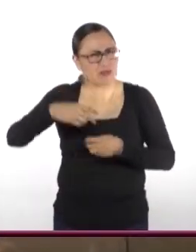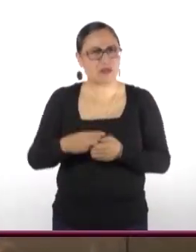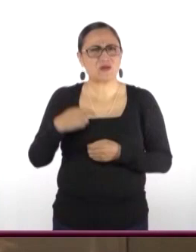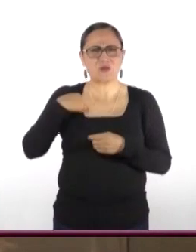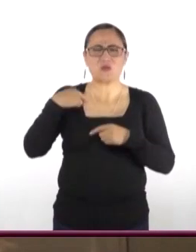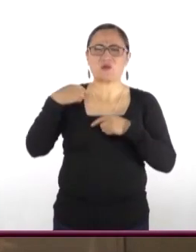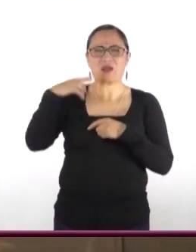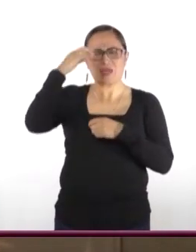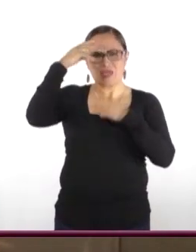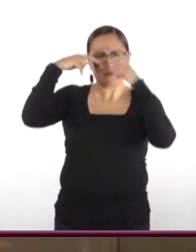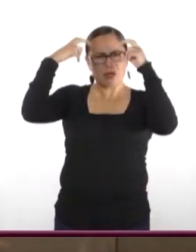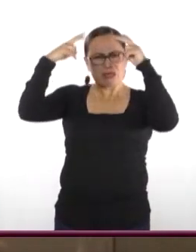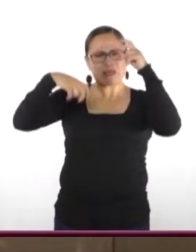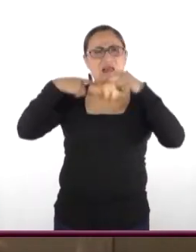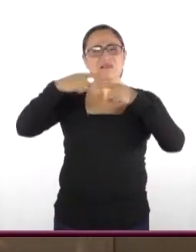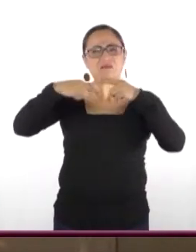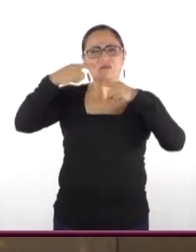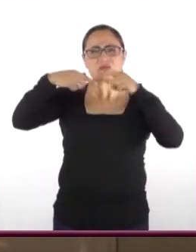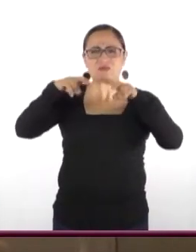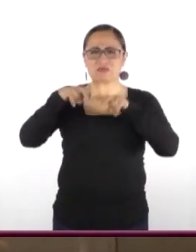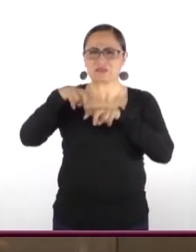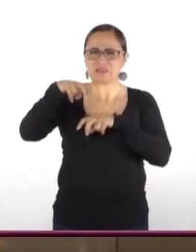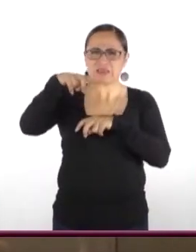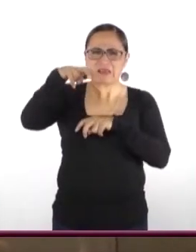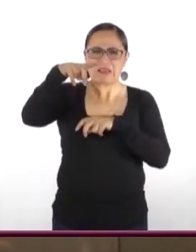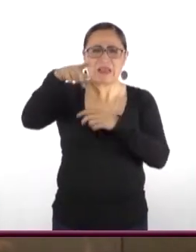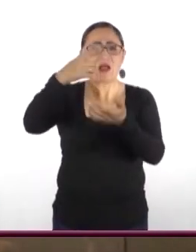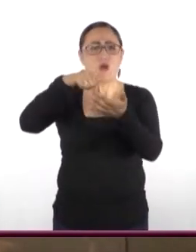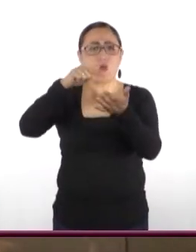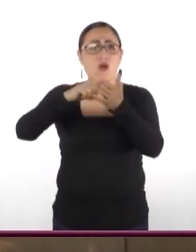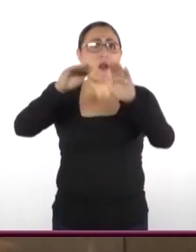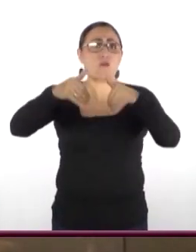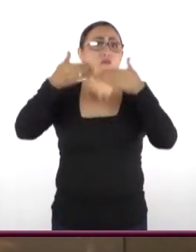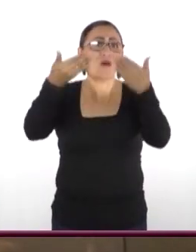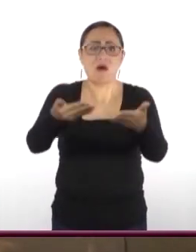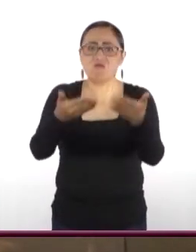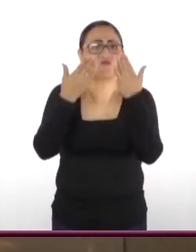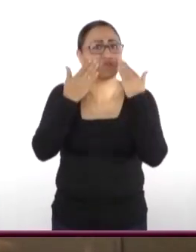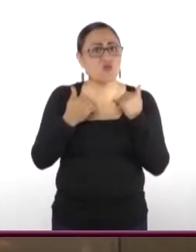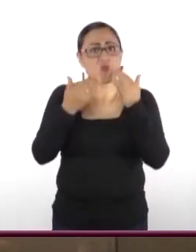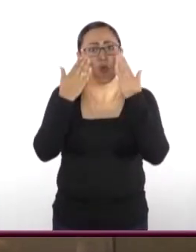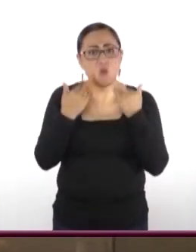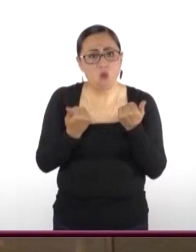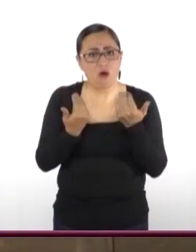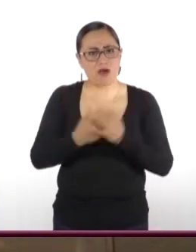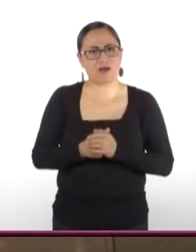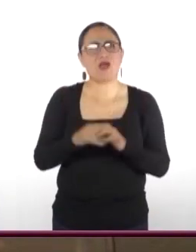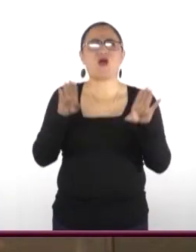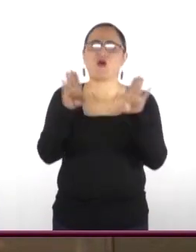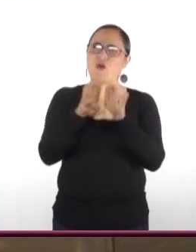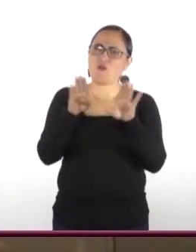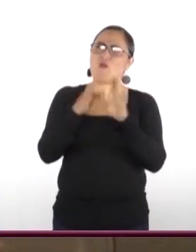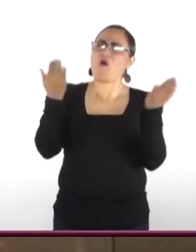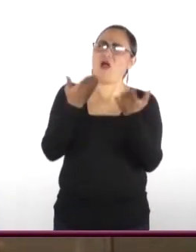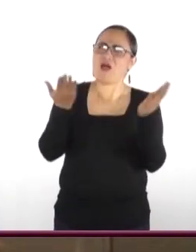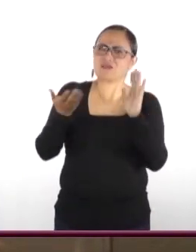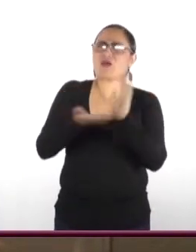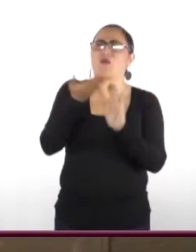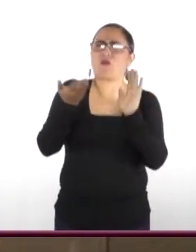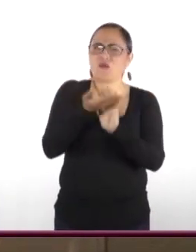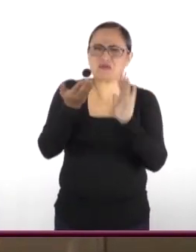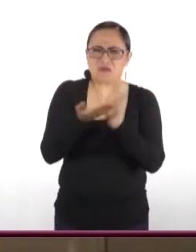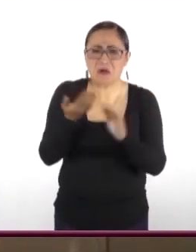sueño? ¿Te imaginas una escalera que no llega a ninguna parte? O sea, que la subes y la bajes de manera infinita. Ay,